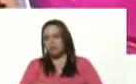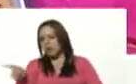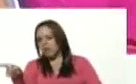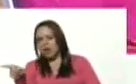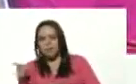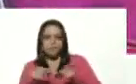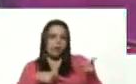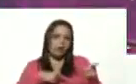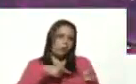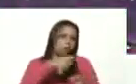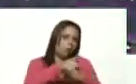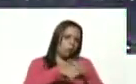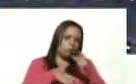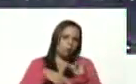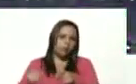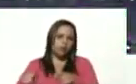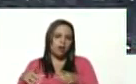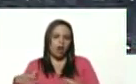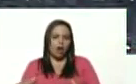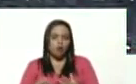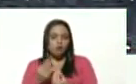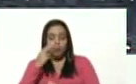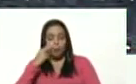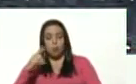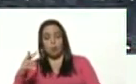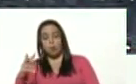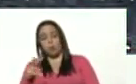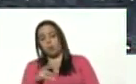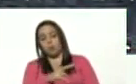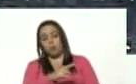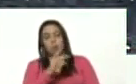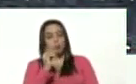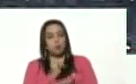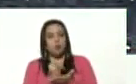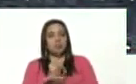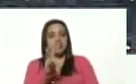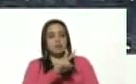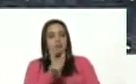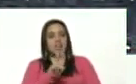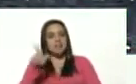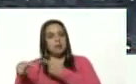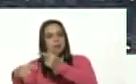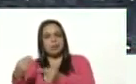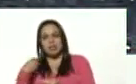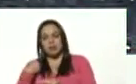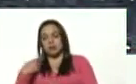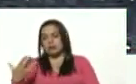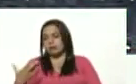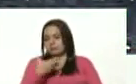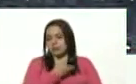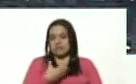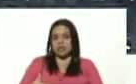allá, con sus propios ojos vio a Venezuela y me dijo, presidente,